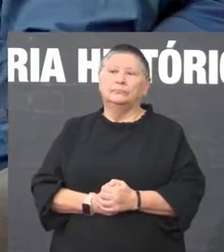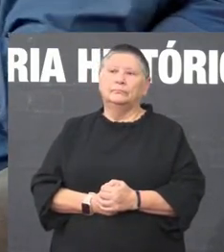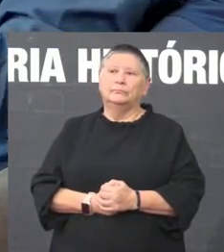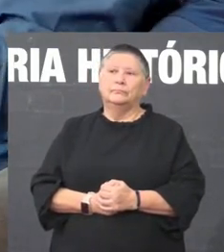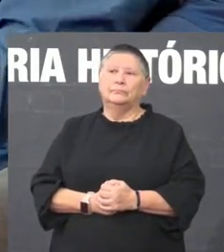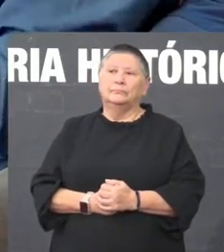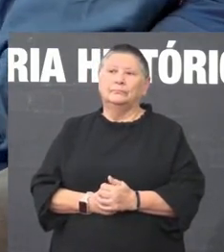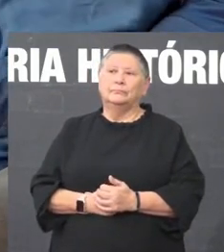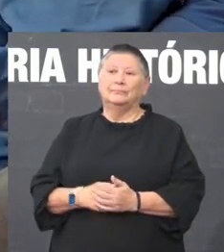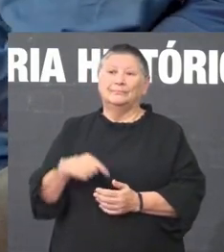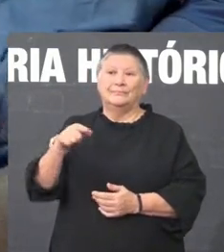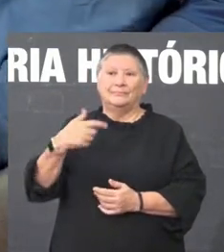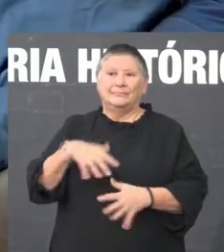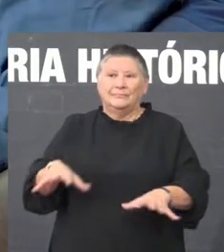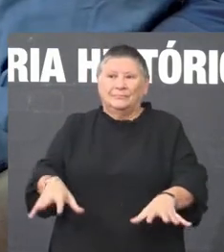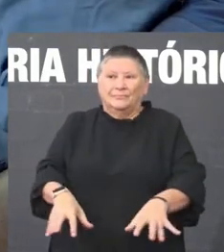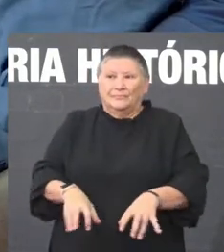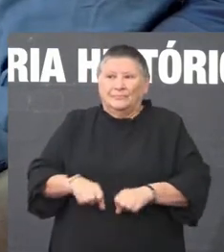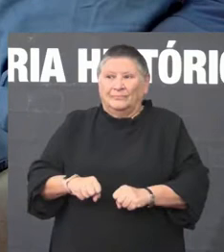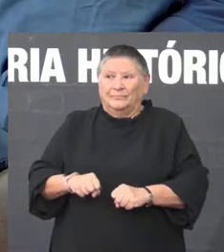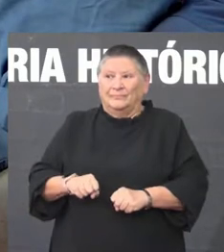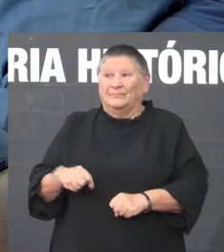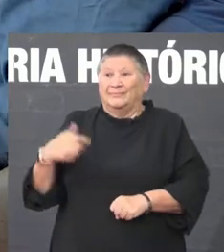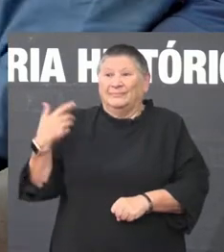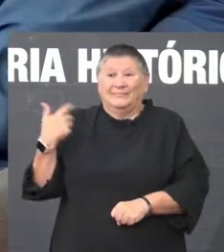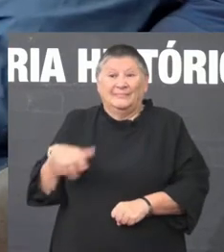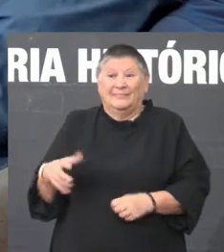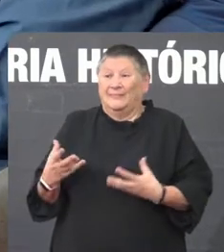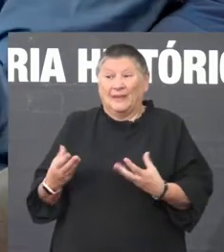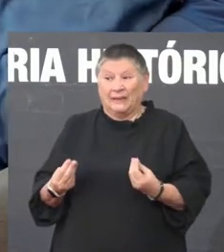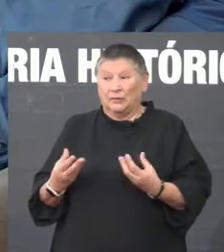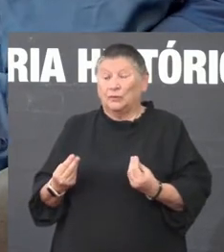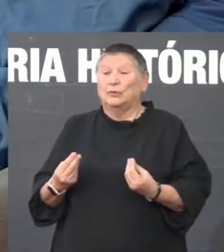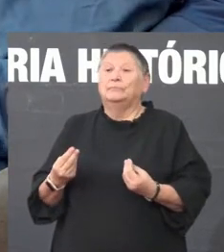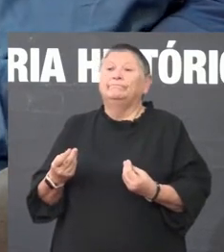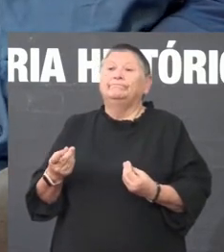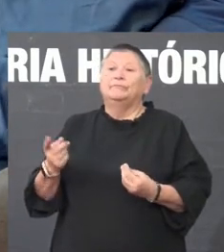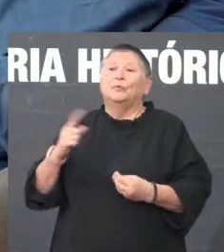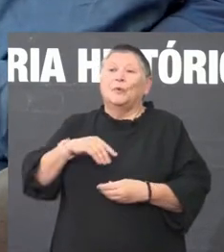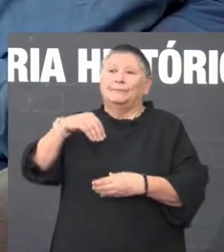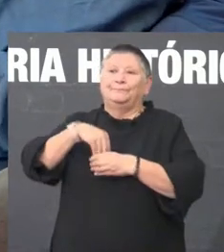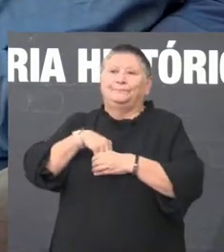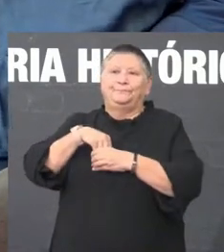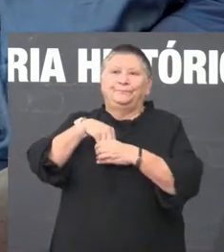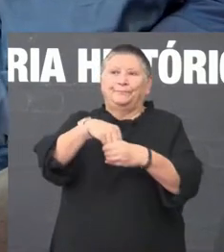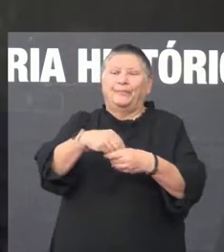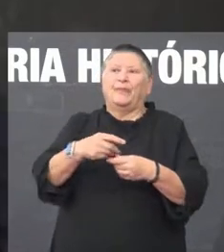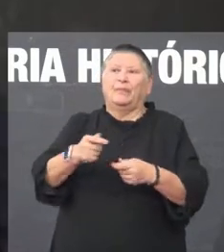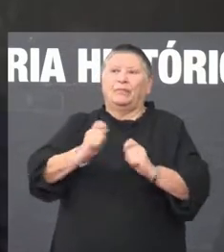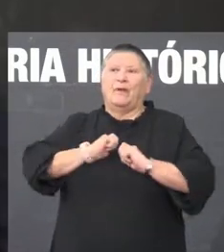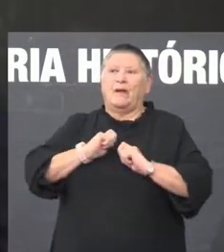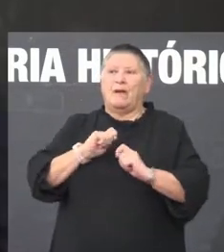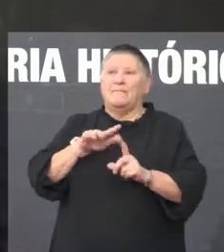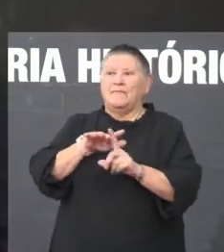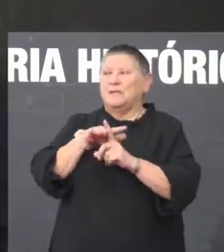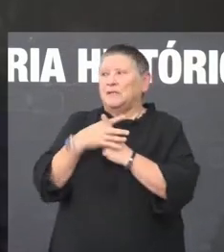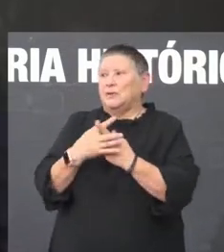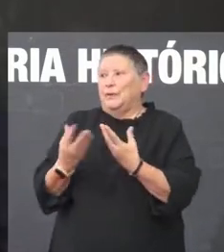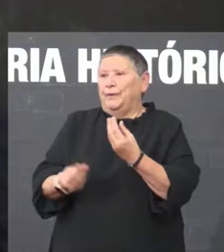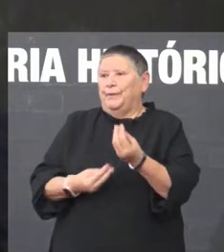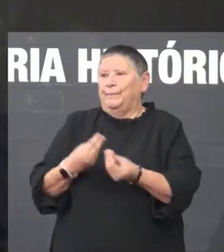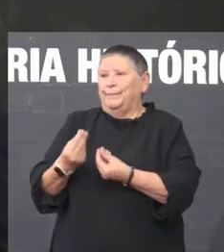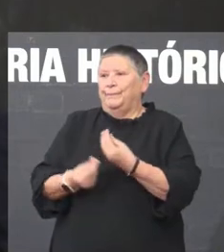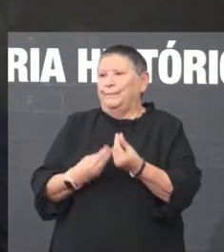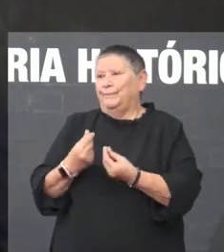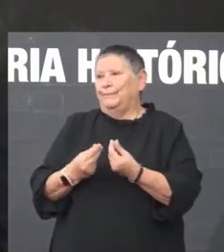esto está tan arraigado que nos lleva a una situación en la que